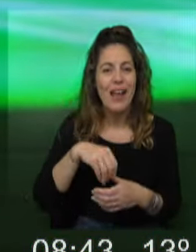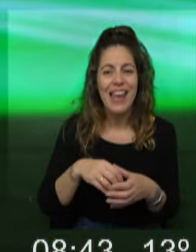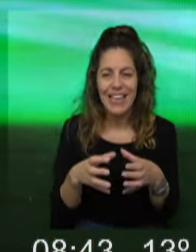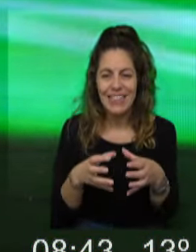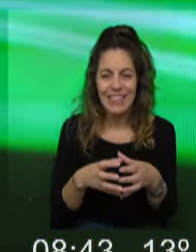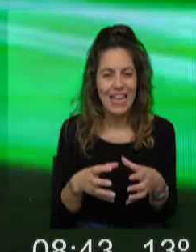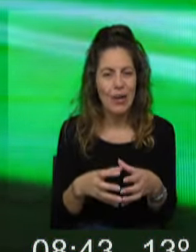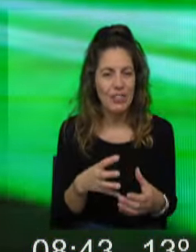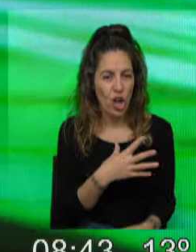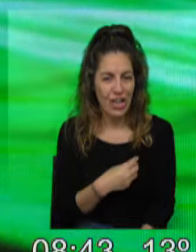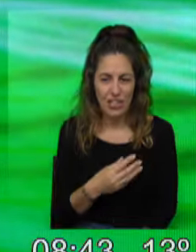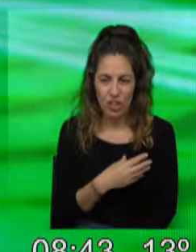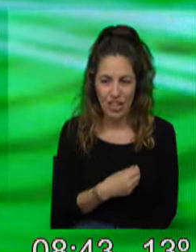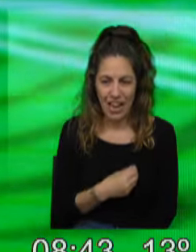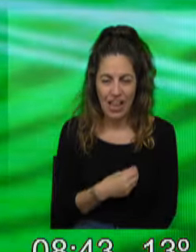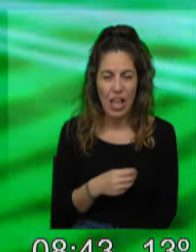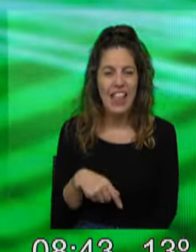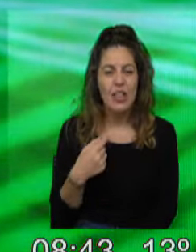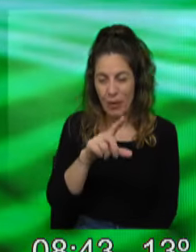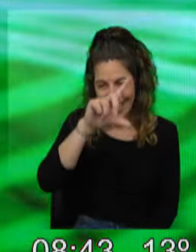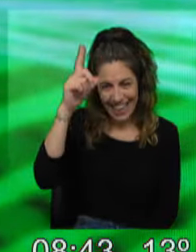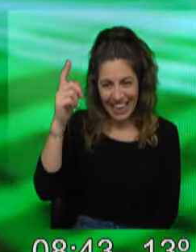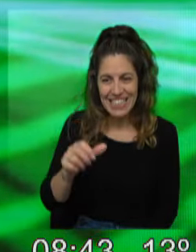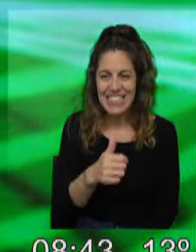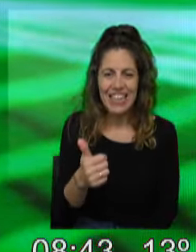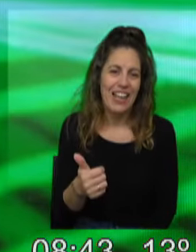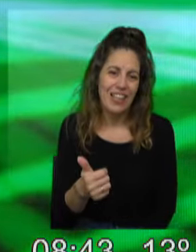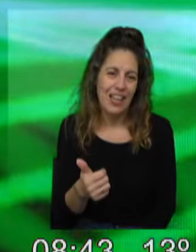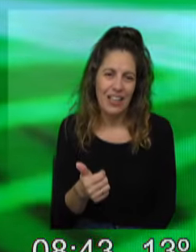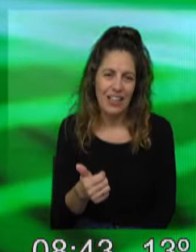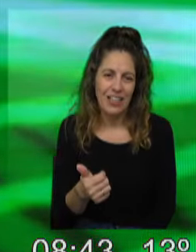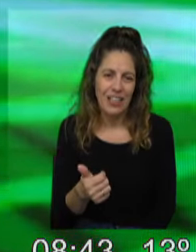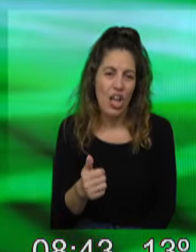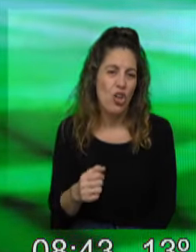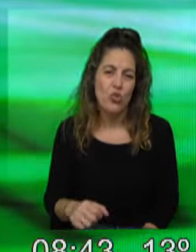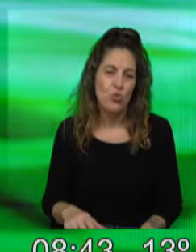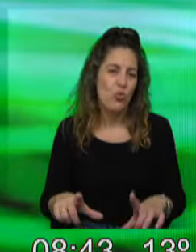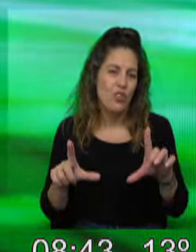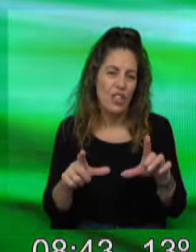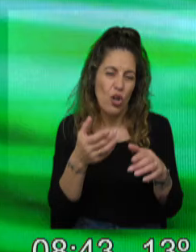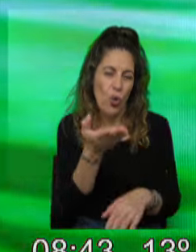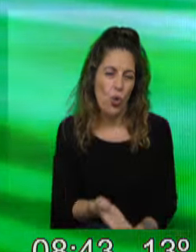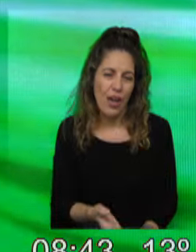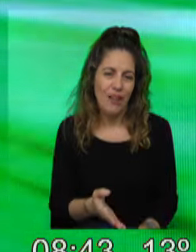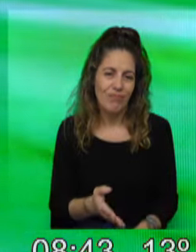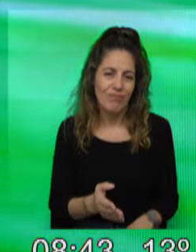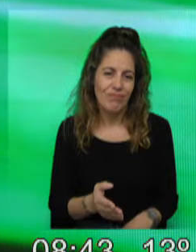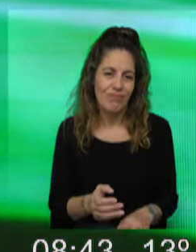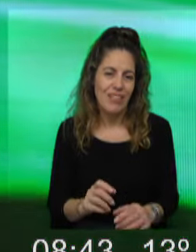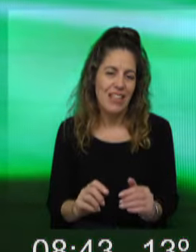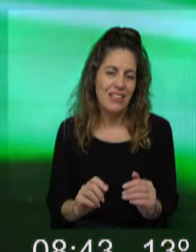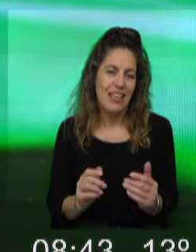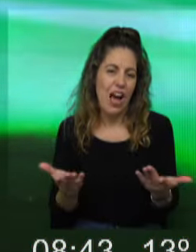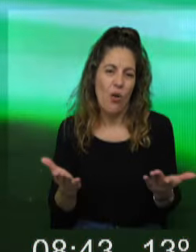Nacional este una vez que la calle gana es es su figura se vuelve hegemónica obviamente